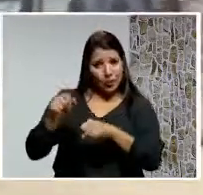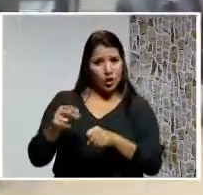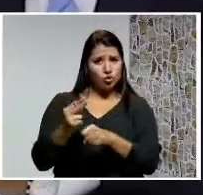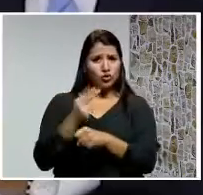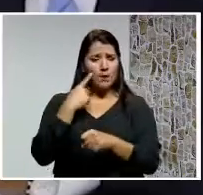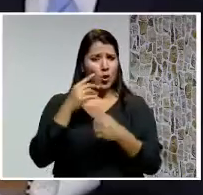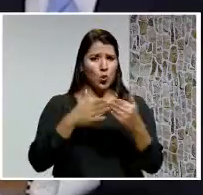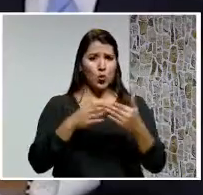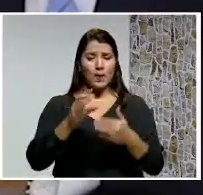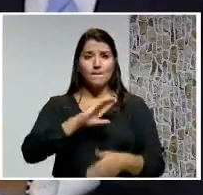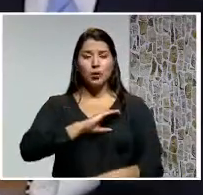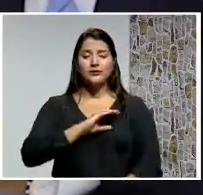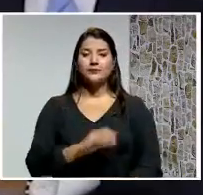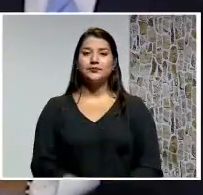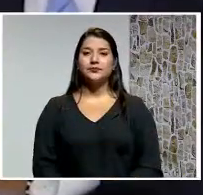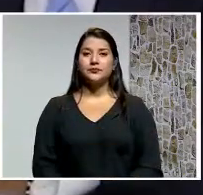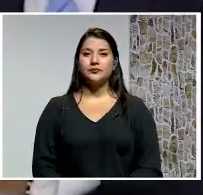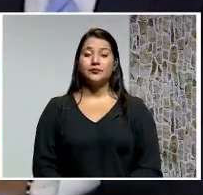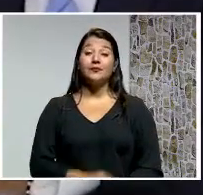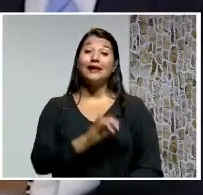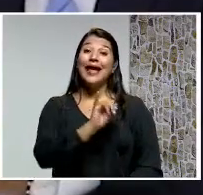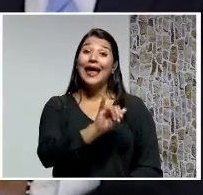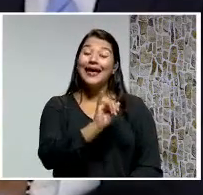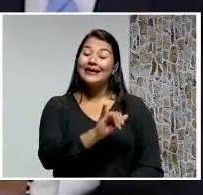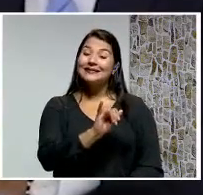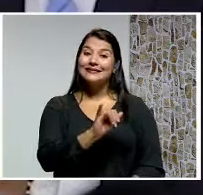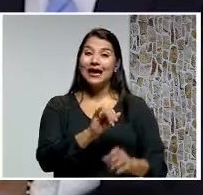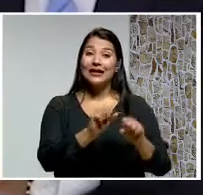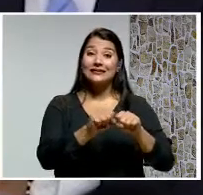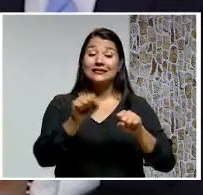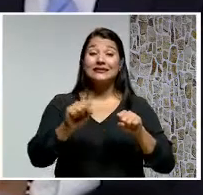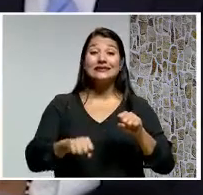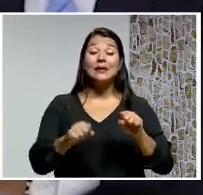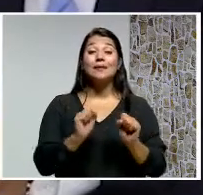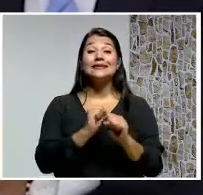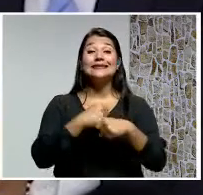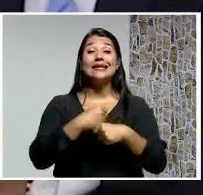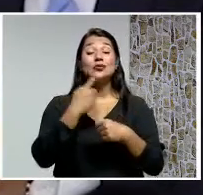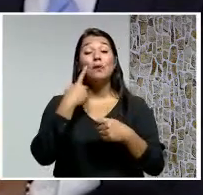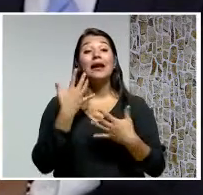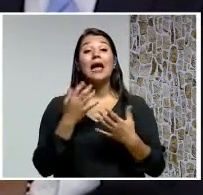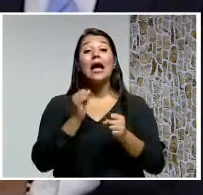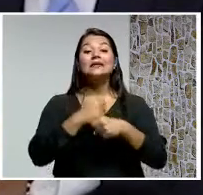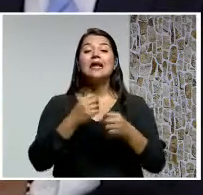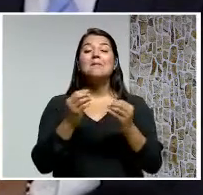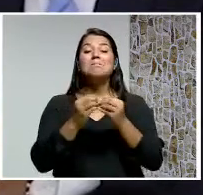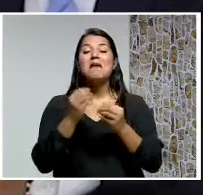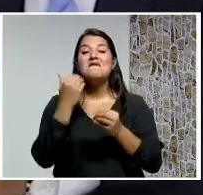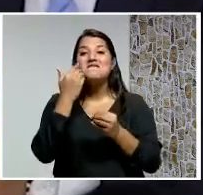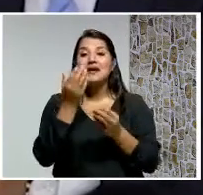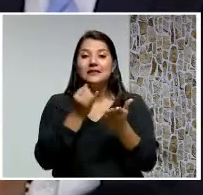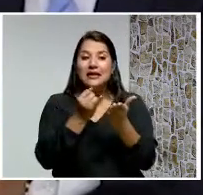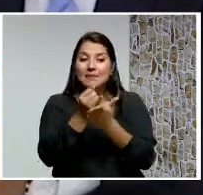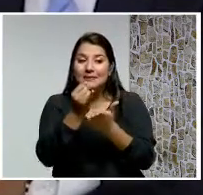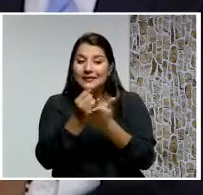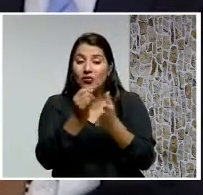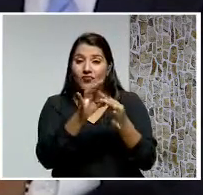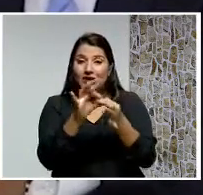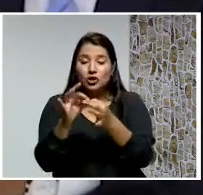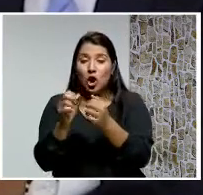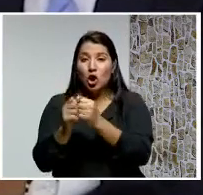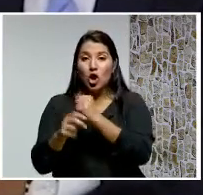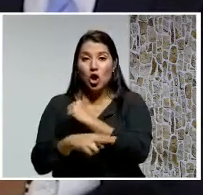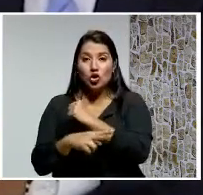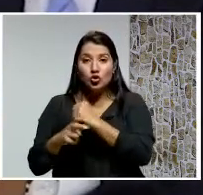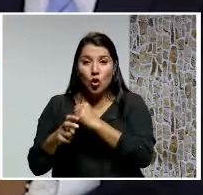utilizada. Es un instrumento que se creó para facilitar investigaciones relacionadas con delincuencia organizada